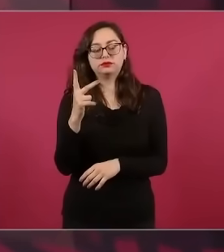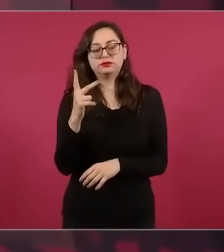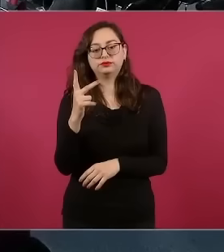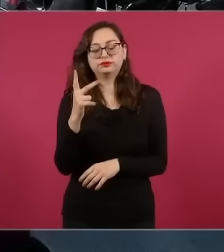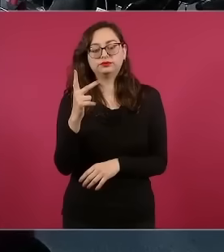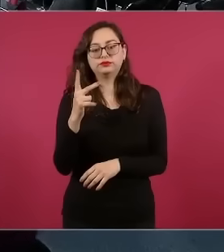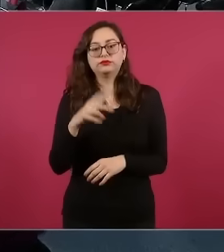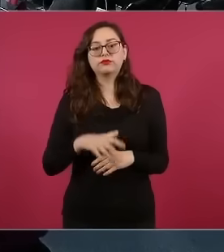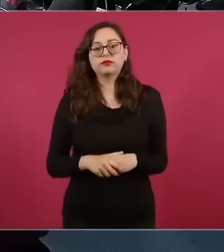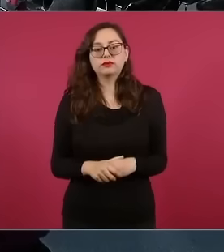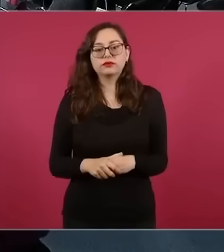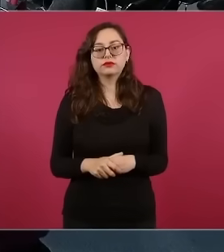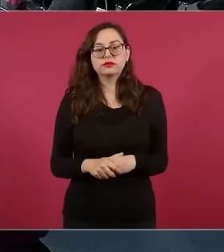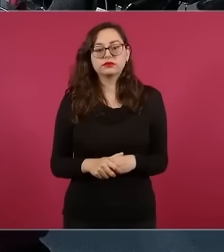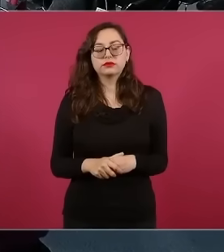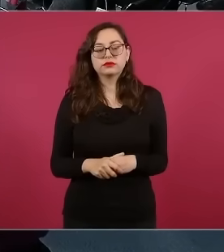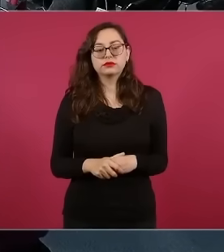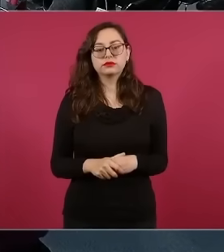Yo